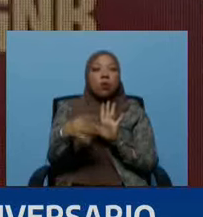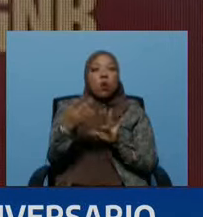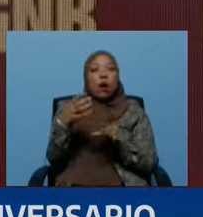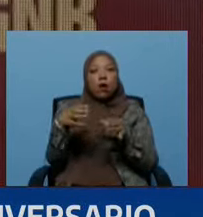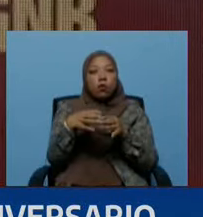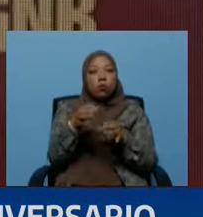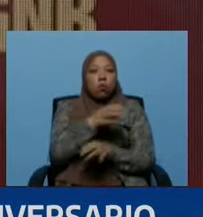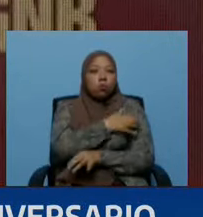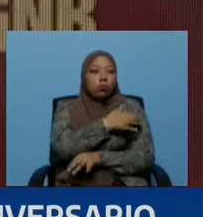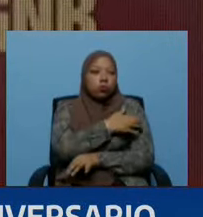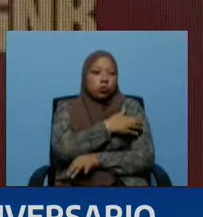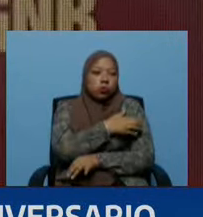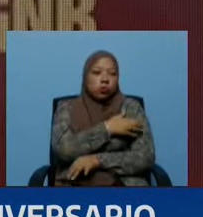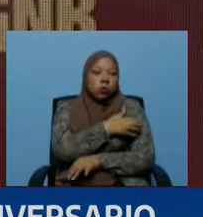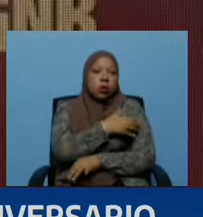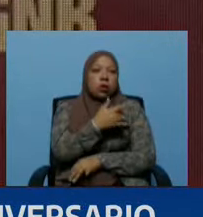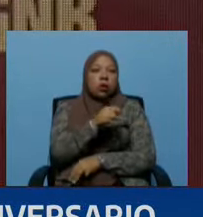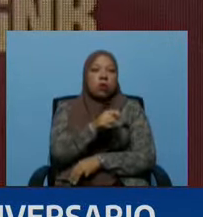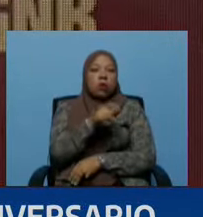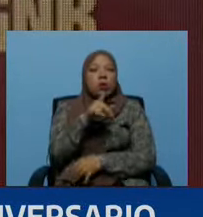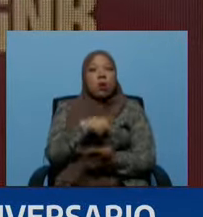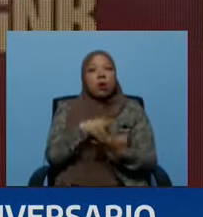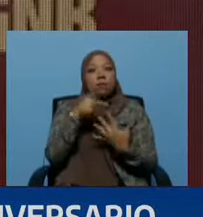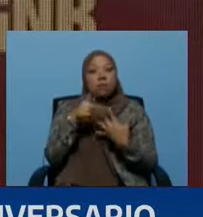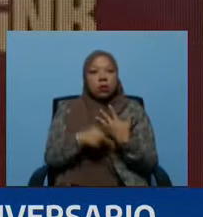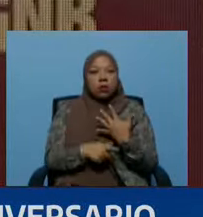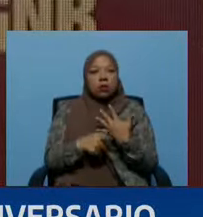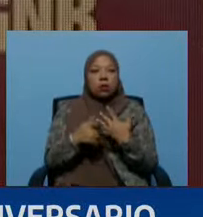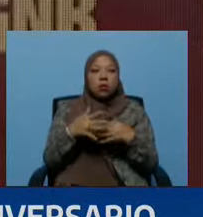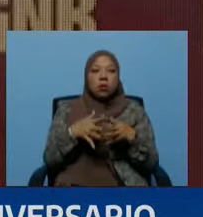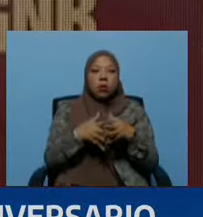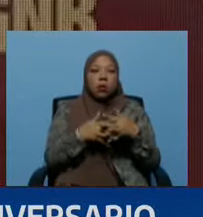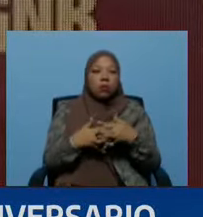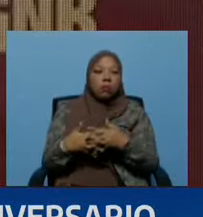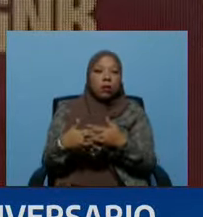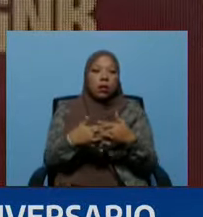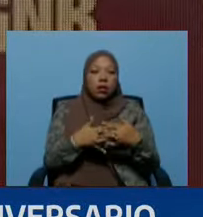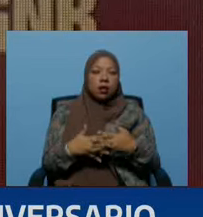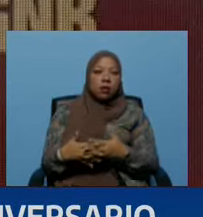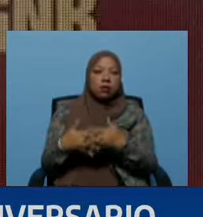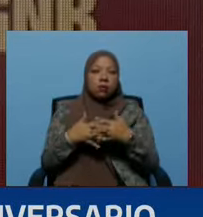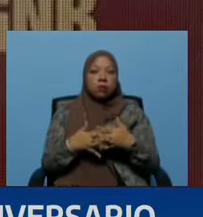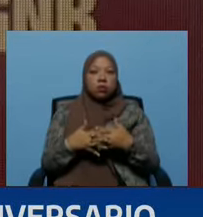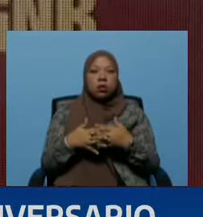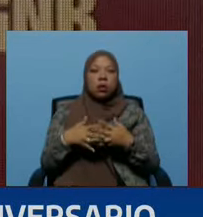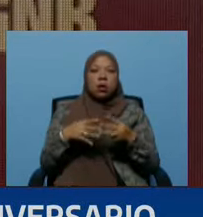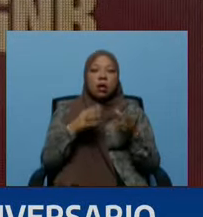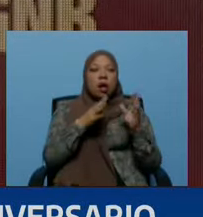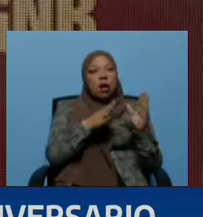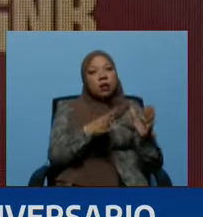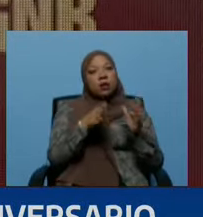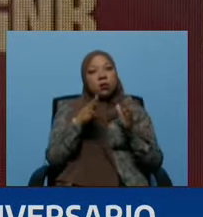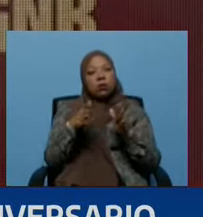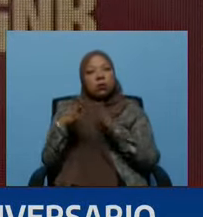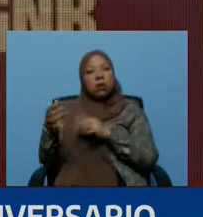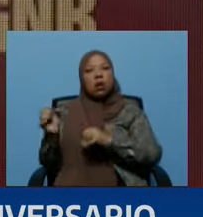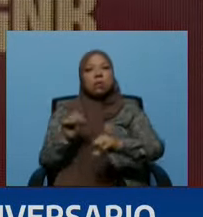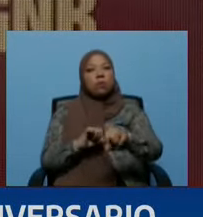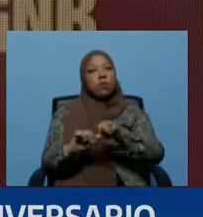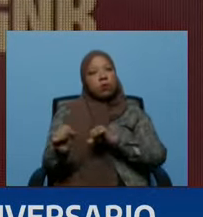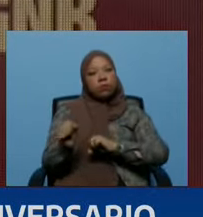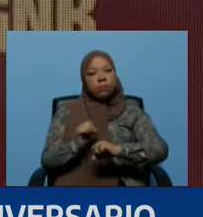apellidos tiene como plan central con el imperialismo desarticular,